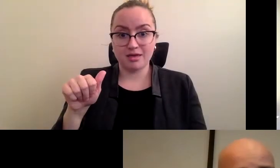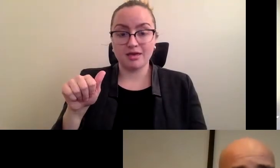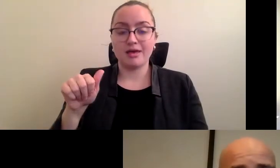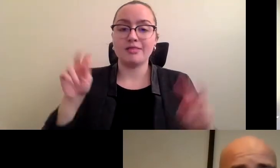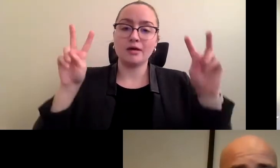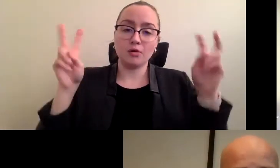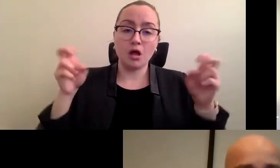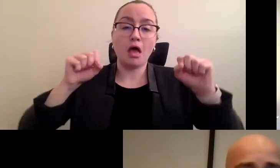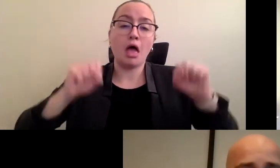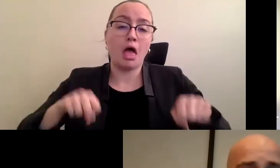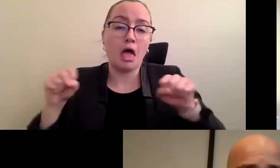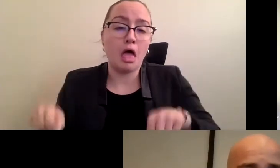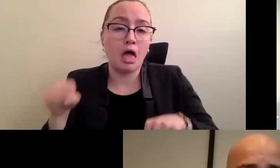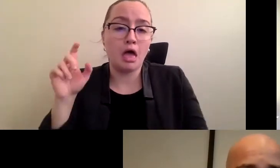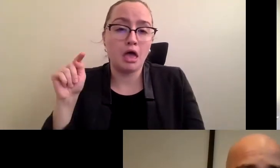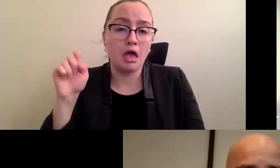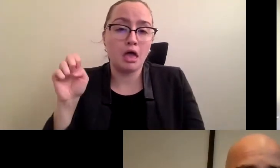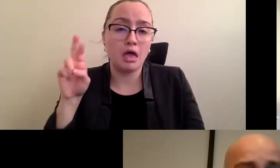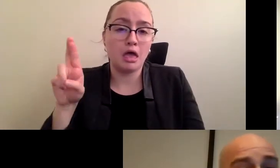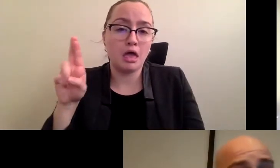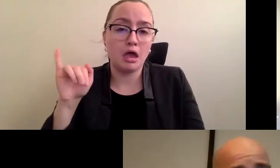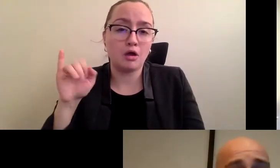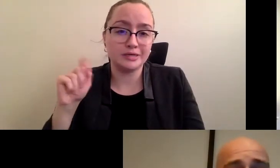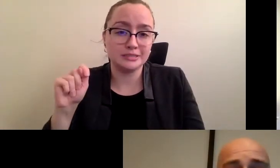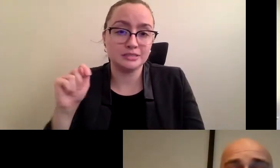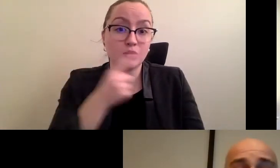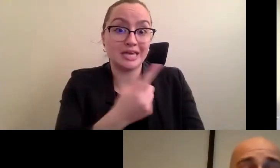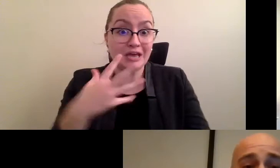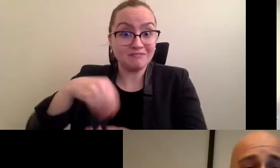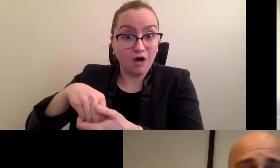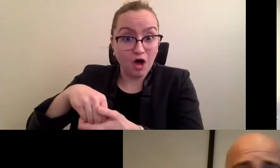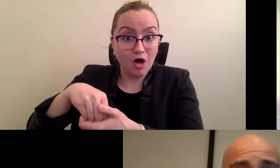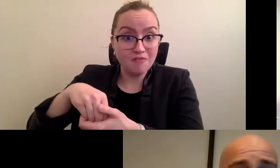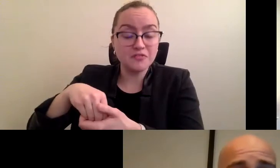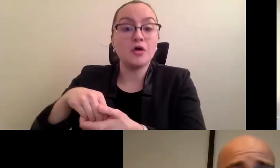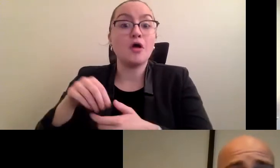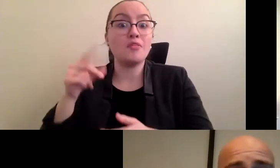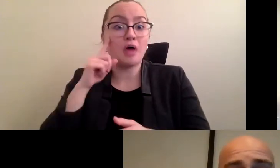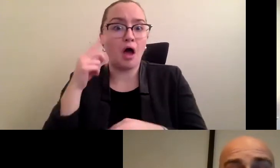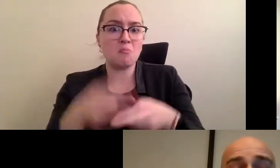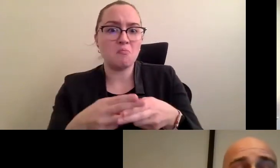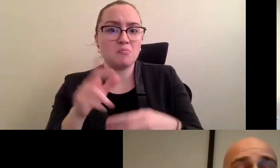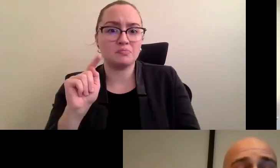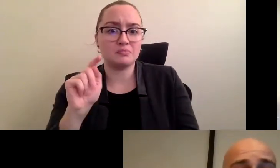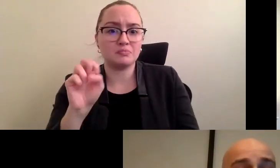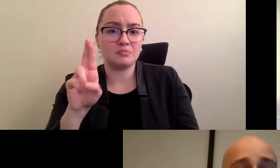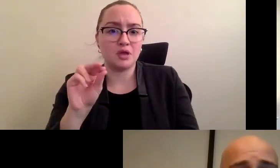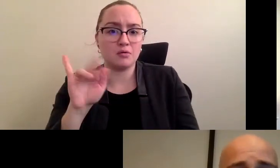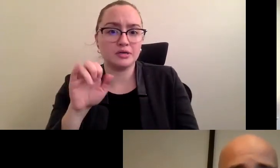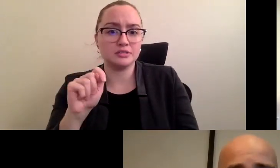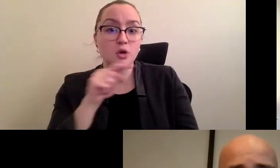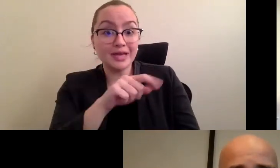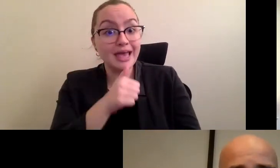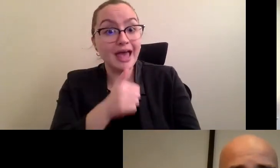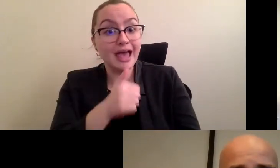de varias otras organizaciones quienes se consideran ahora potencialmente organizaciones terroristas. Entonces,